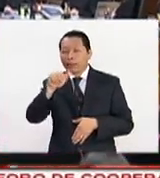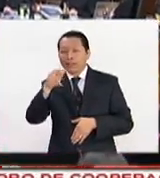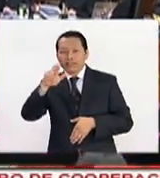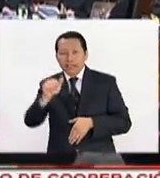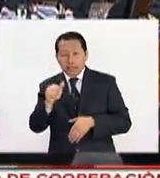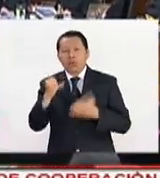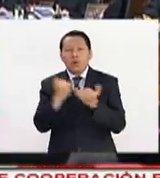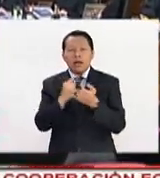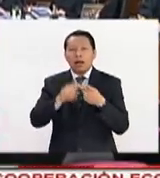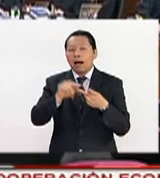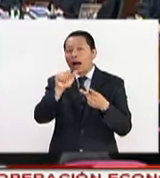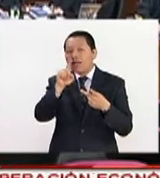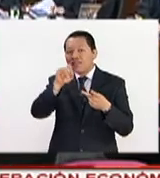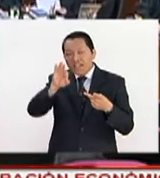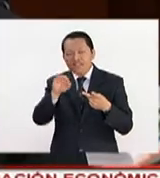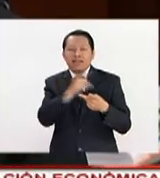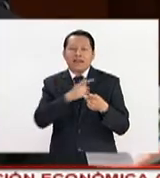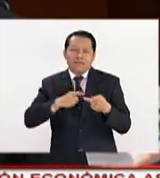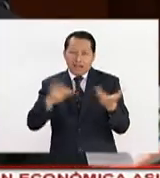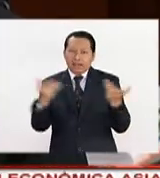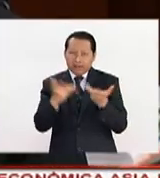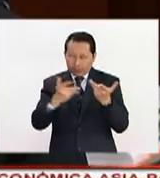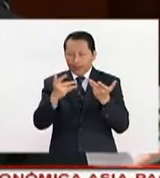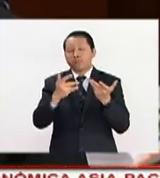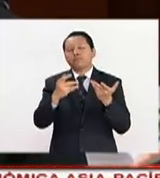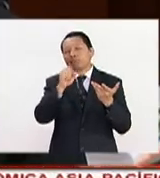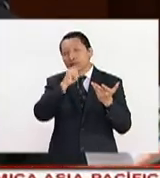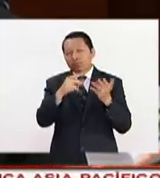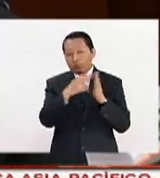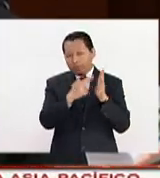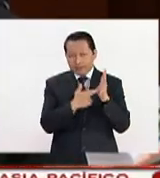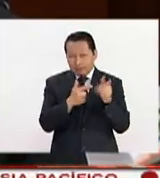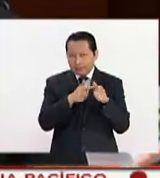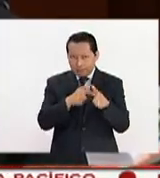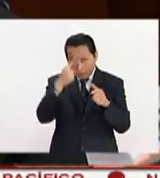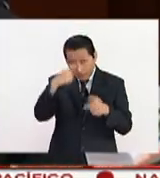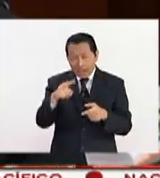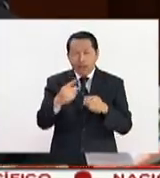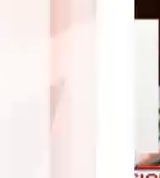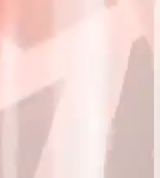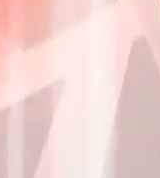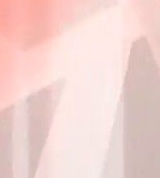Legislativa llevar a cabo las acciones correspondientes para nombrar al delegado sustituto.